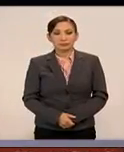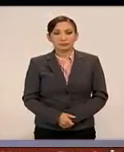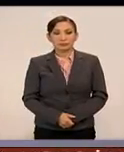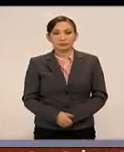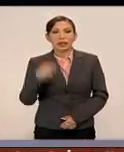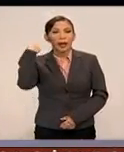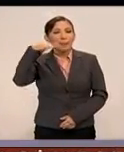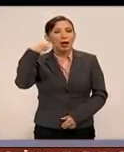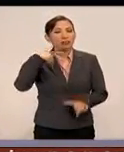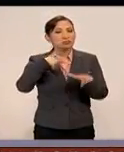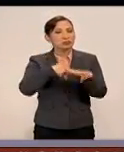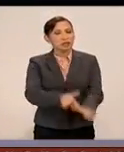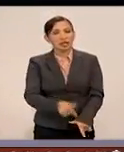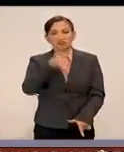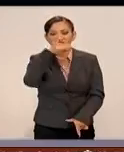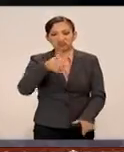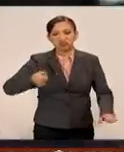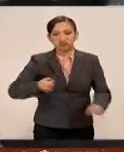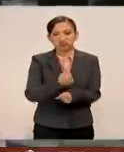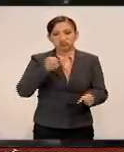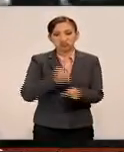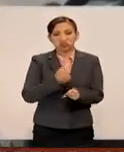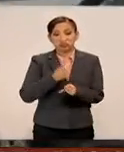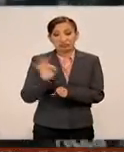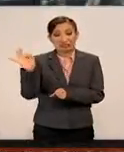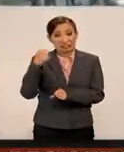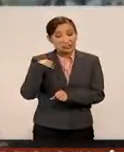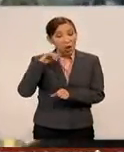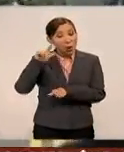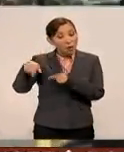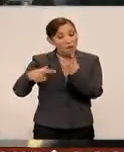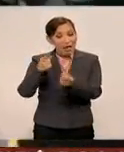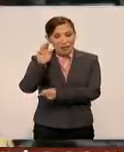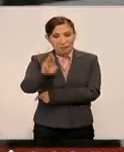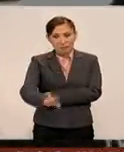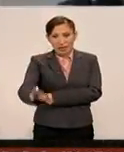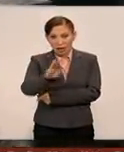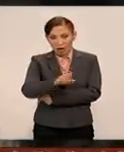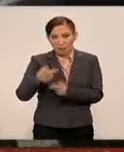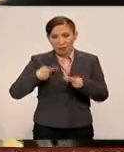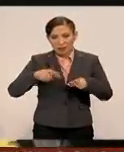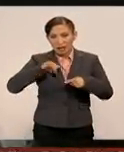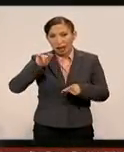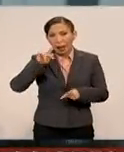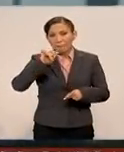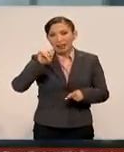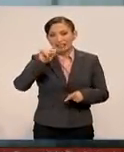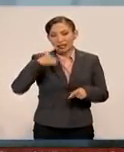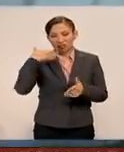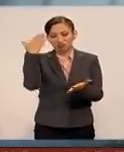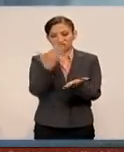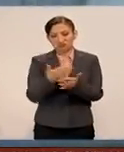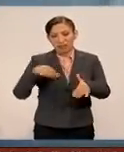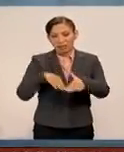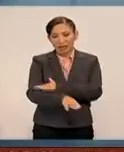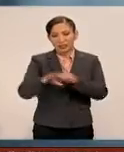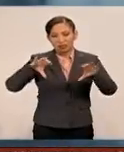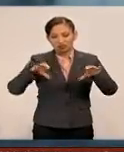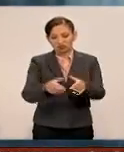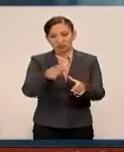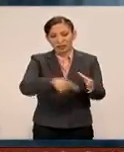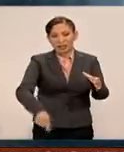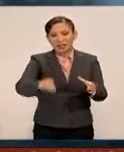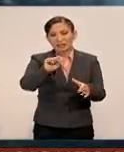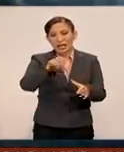En Michoacán continúa la violencia, así es que se ha ido alguna vez. Este miércoles, pobladores de Apatzingán bloquearon la entrada a la comunidad de